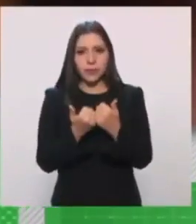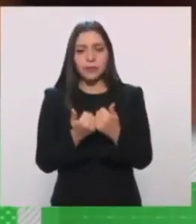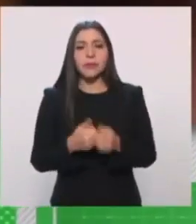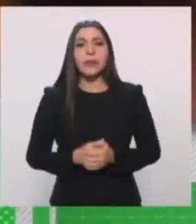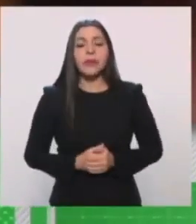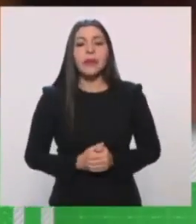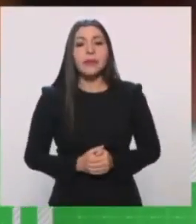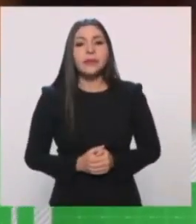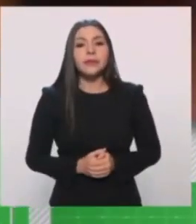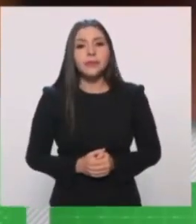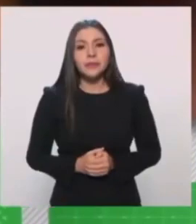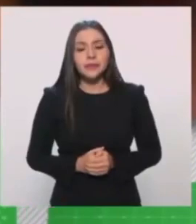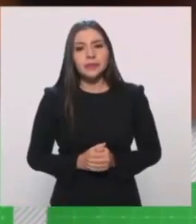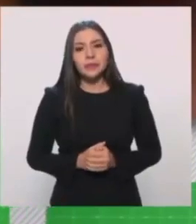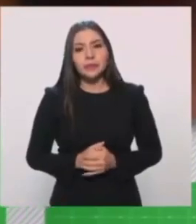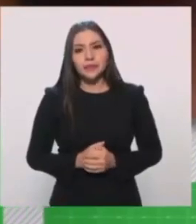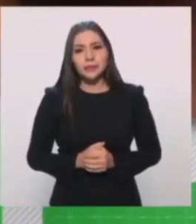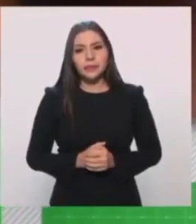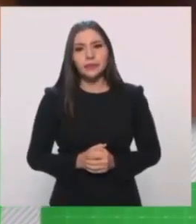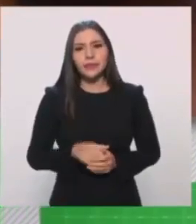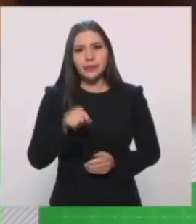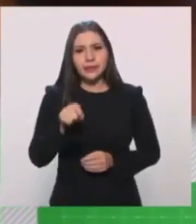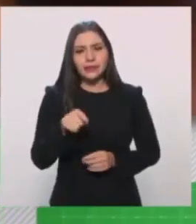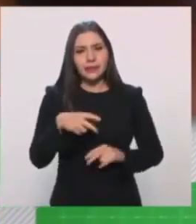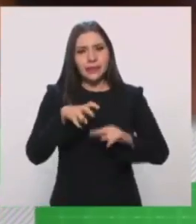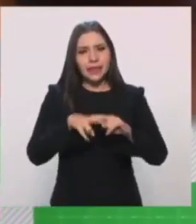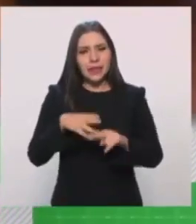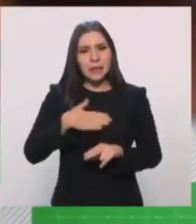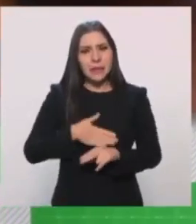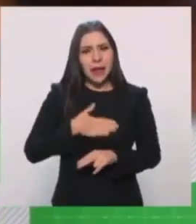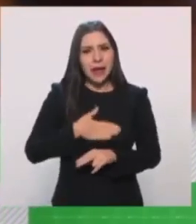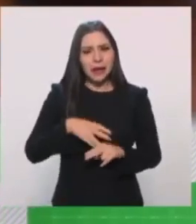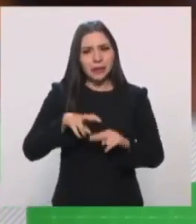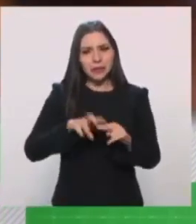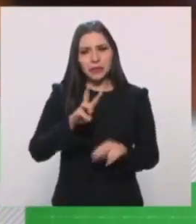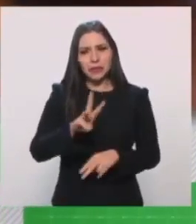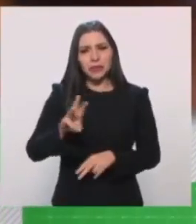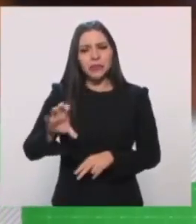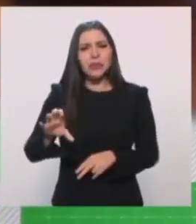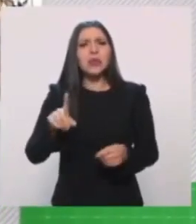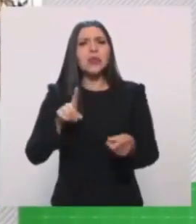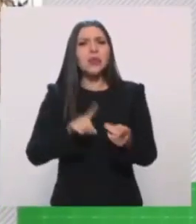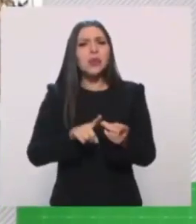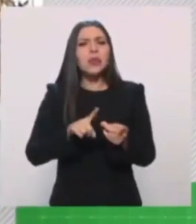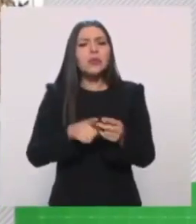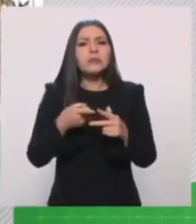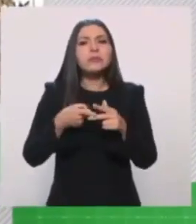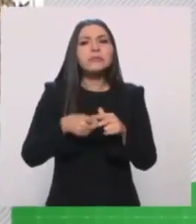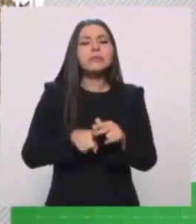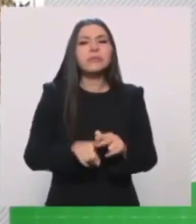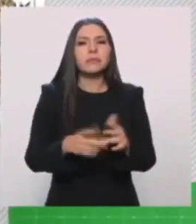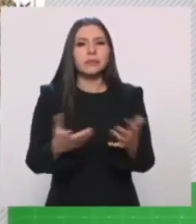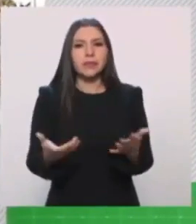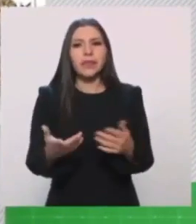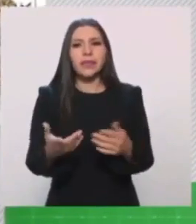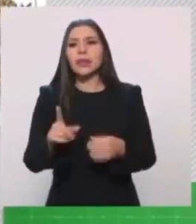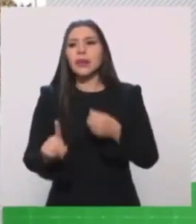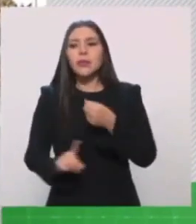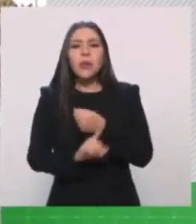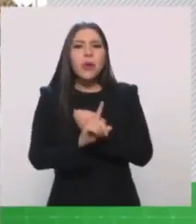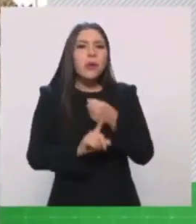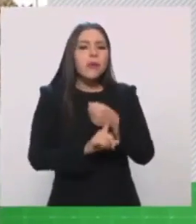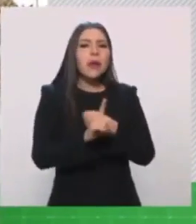nació el WC? Bueno, el problema de los desechos orgánicos, de los orines, de los